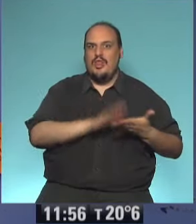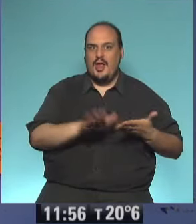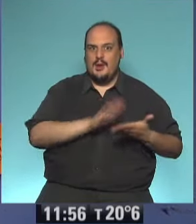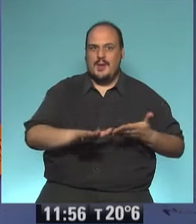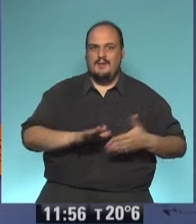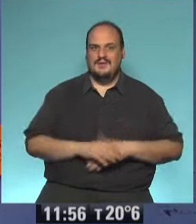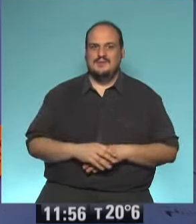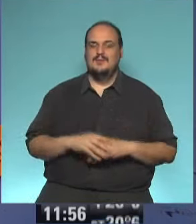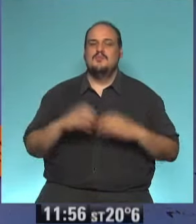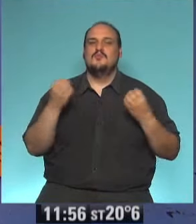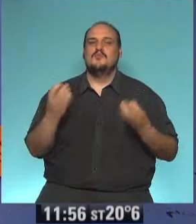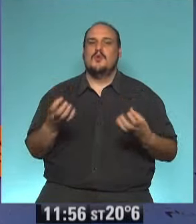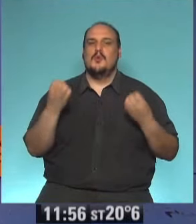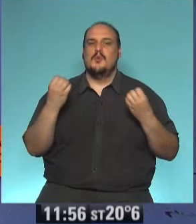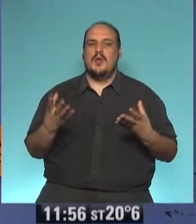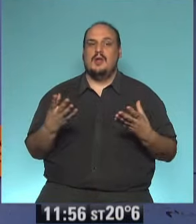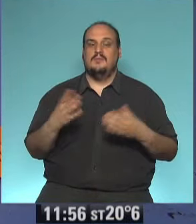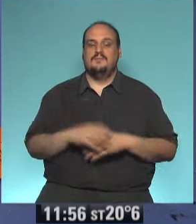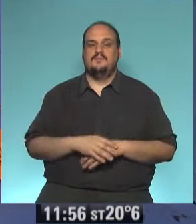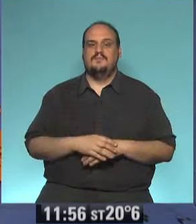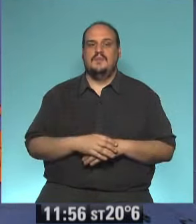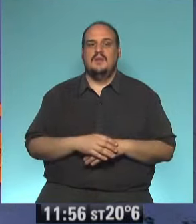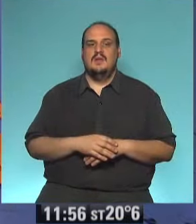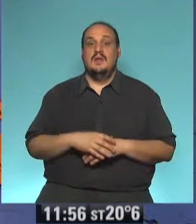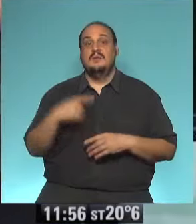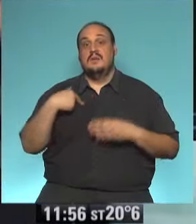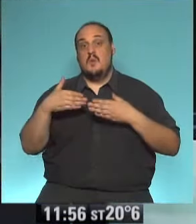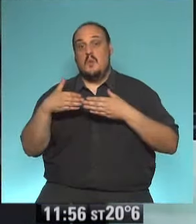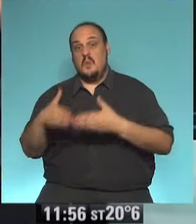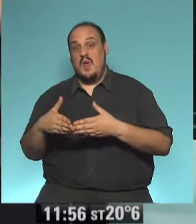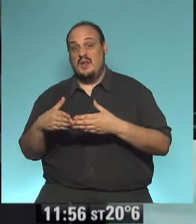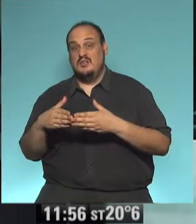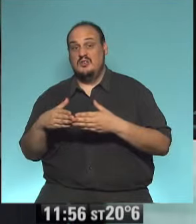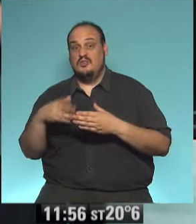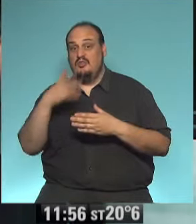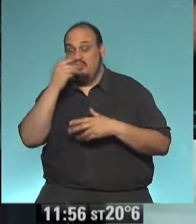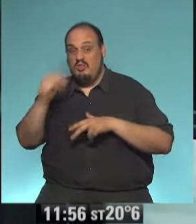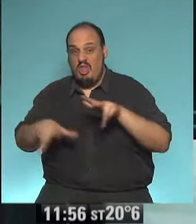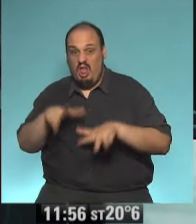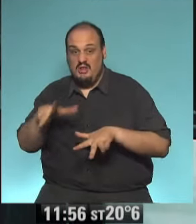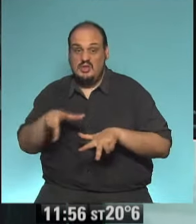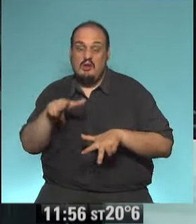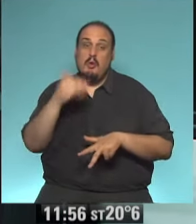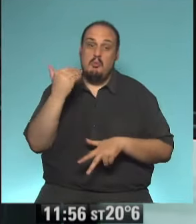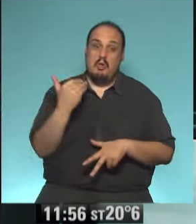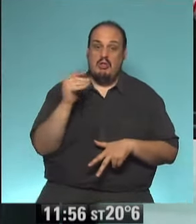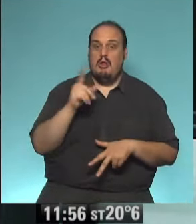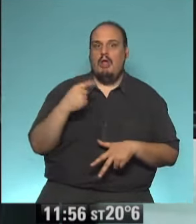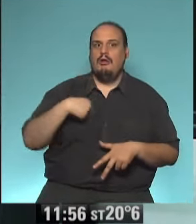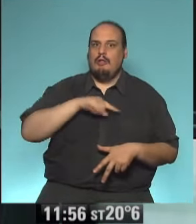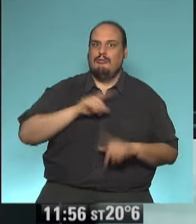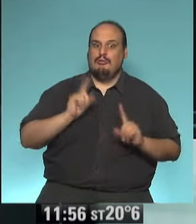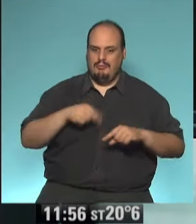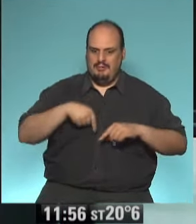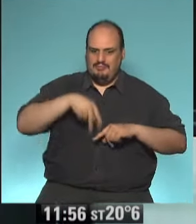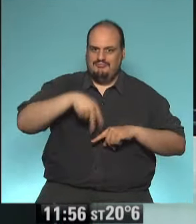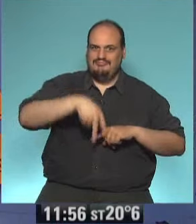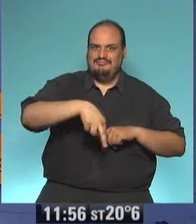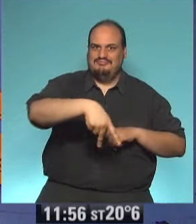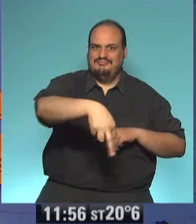¡Ok! ¡Espectacular! Así que ahora no somos ni el barco, ni el dinosaurio, ni el muñequito. Somos nosotros mismos los que nos vamos a mover